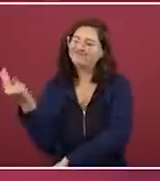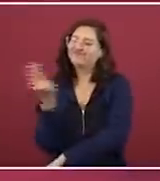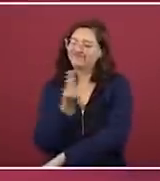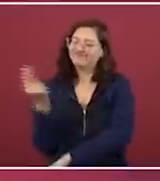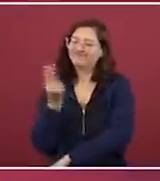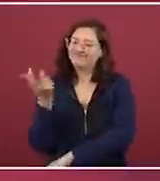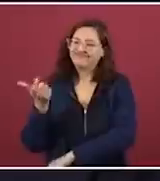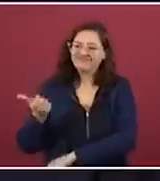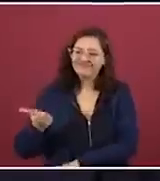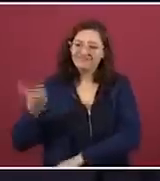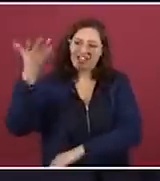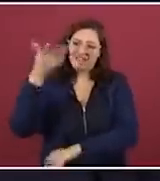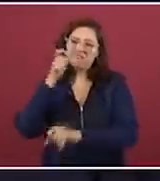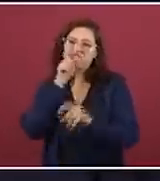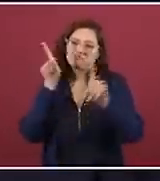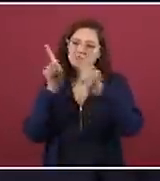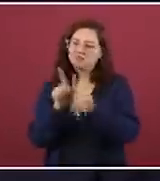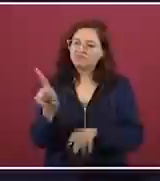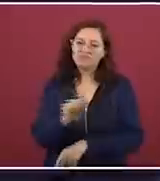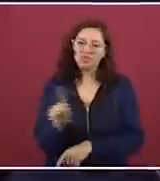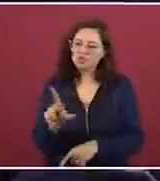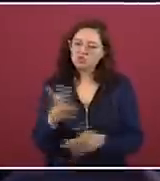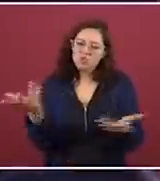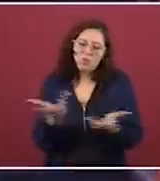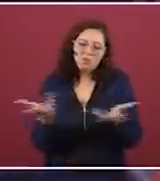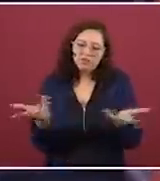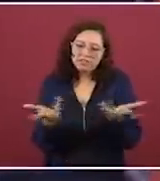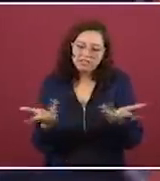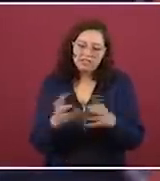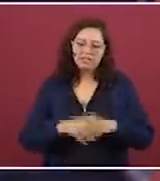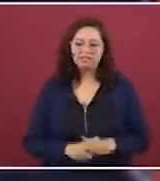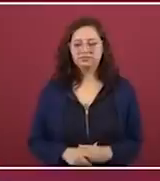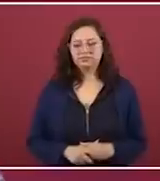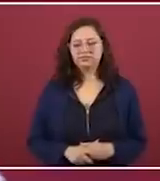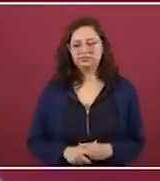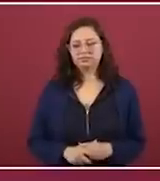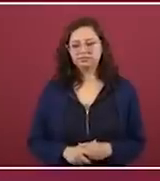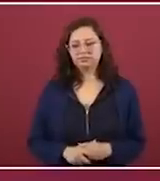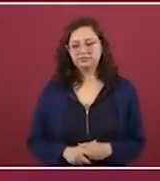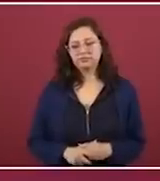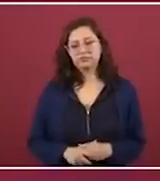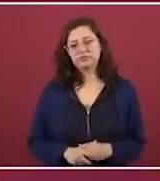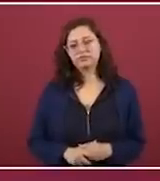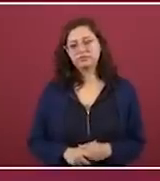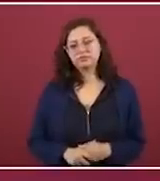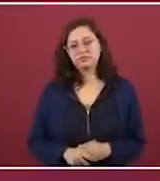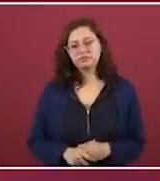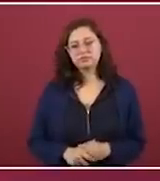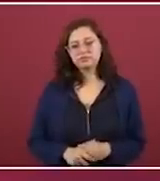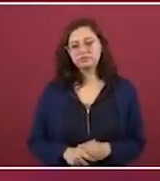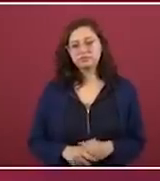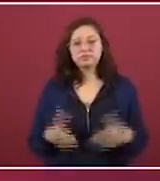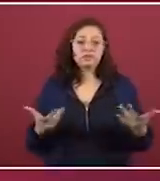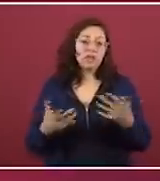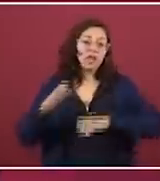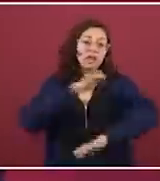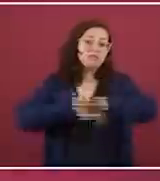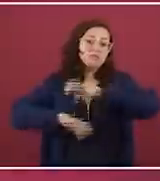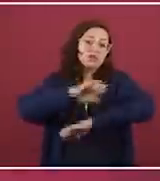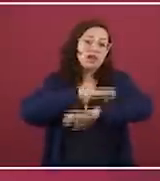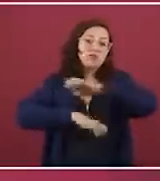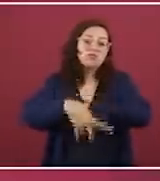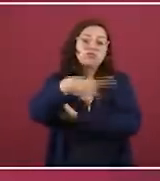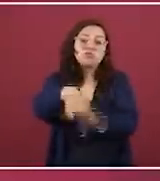y eso no lo vamos a hacer. ¿Qué les digo? Las empresas son del pueblo